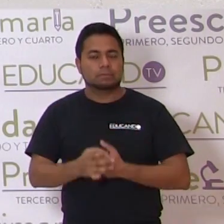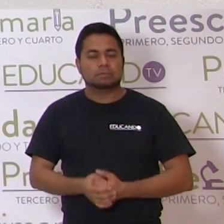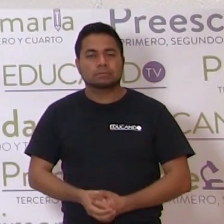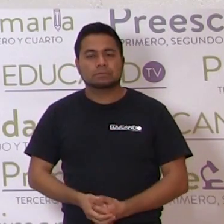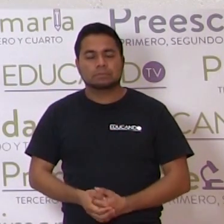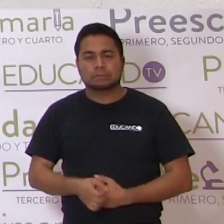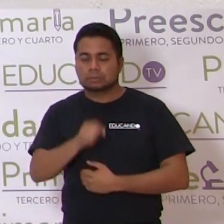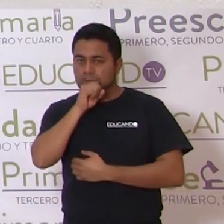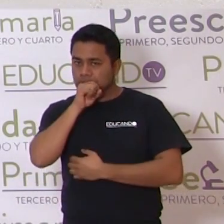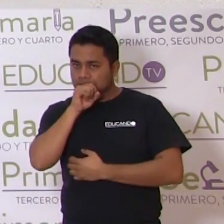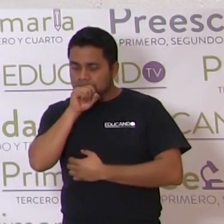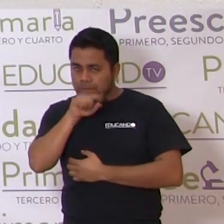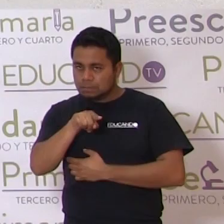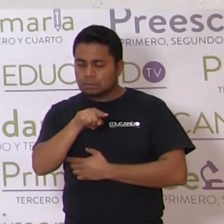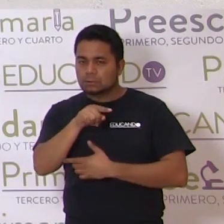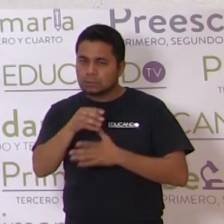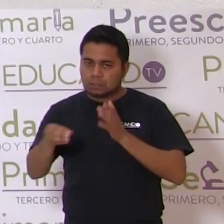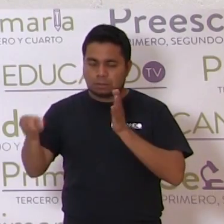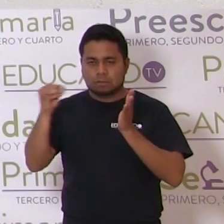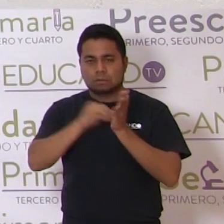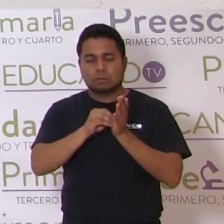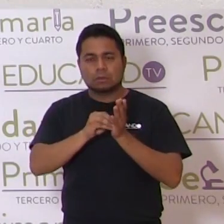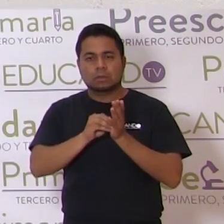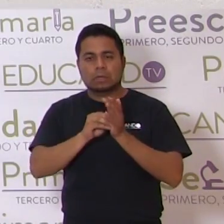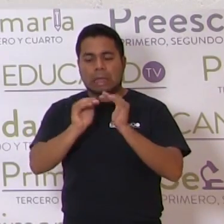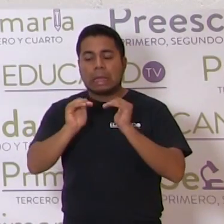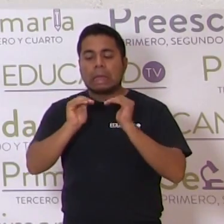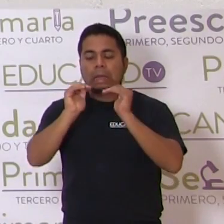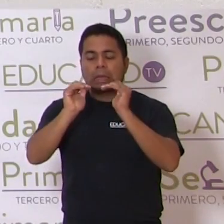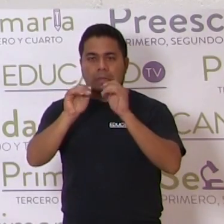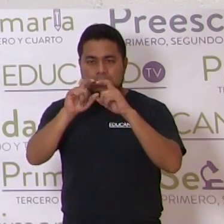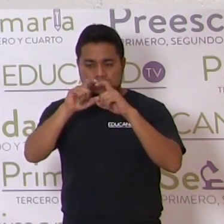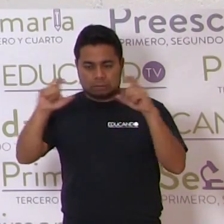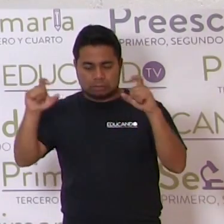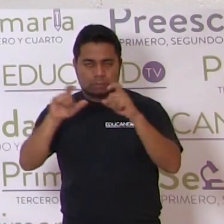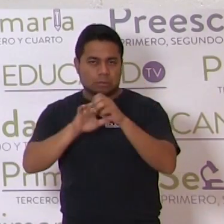que se menciona también